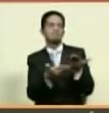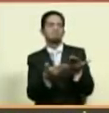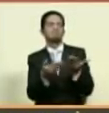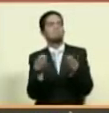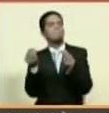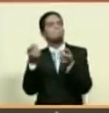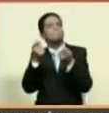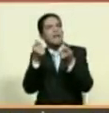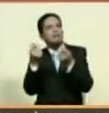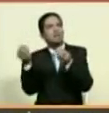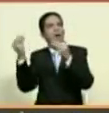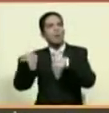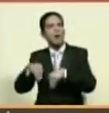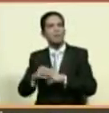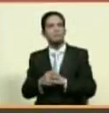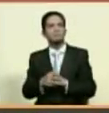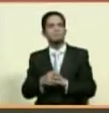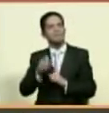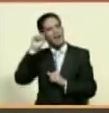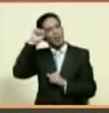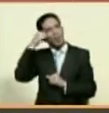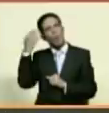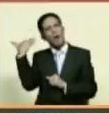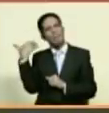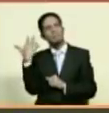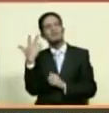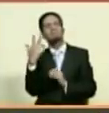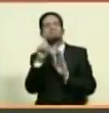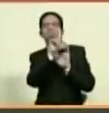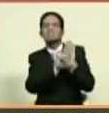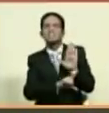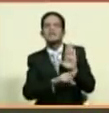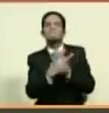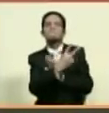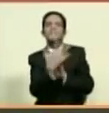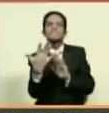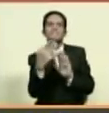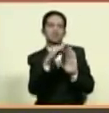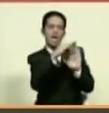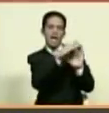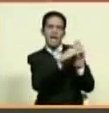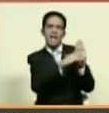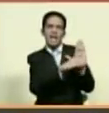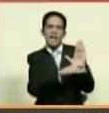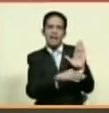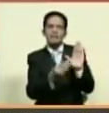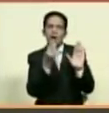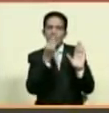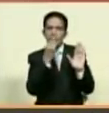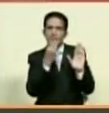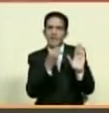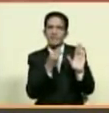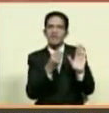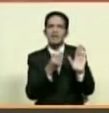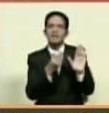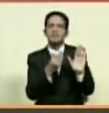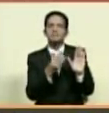acordados, sobre todo los 25 productos acordados para la cesta alimentaria nacional